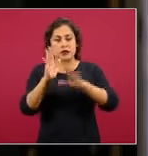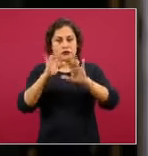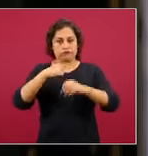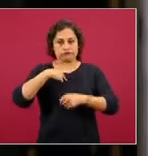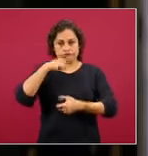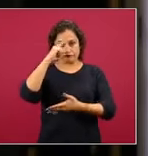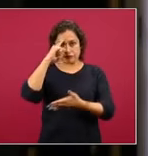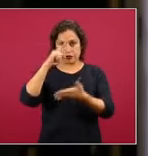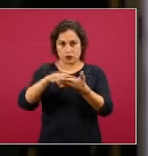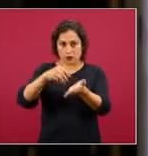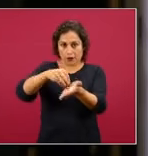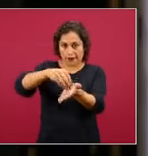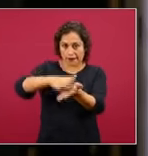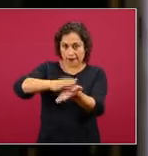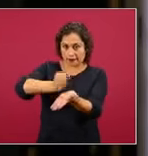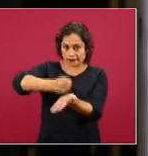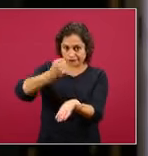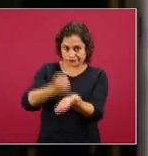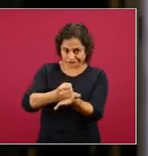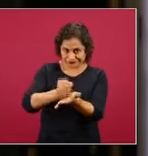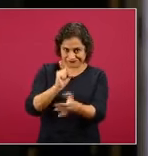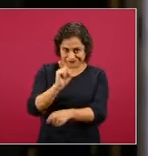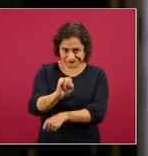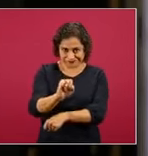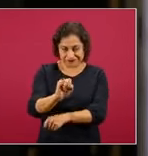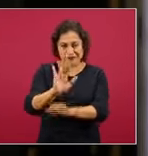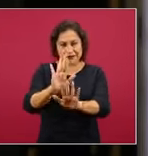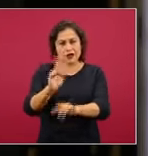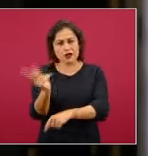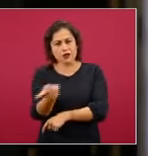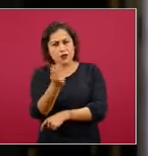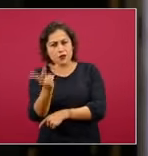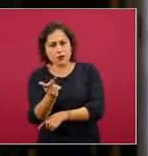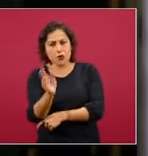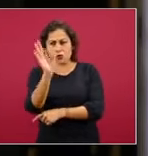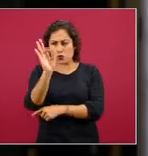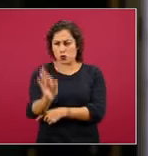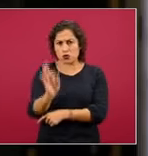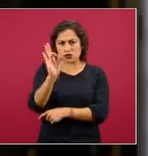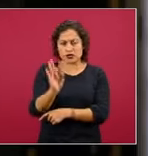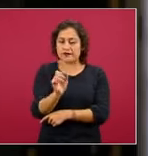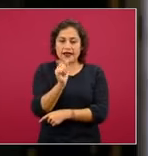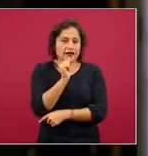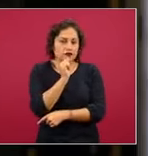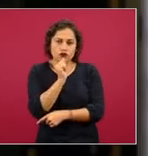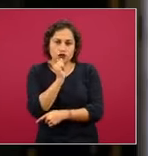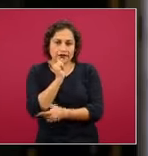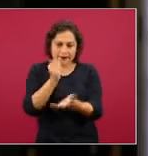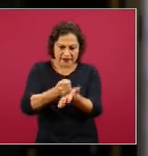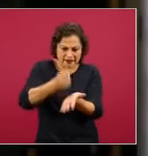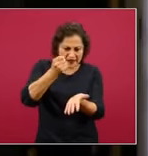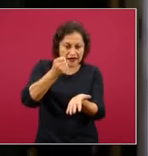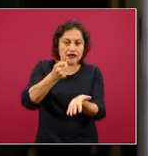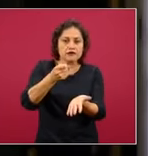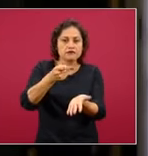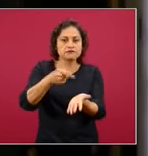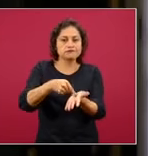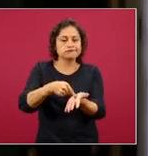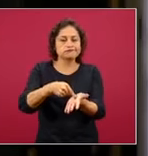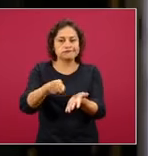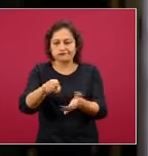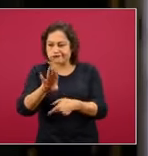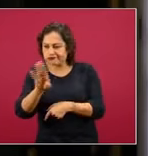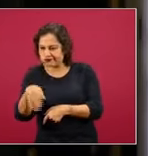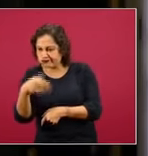las certificadas, pero ¿tienen ya estimado el porcentaje de las no certificadas en este exceso de